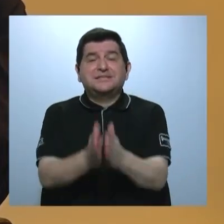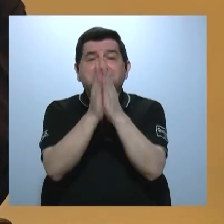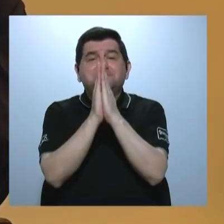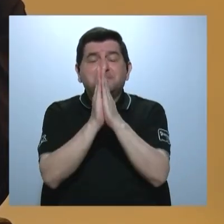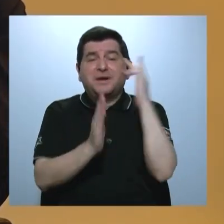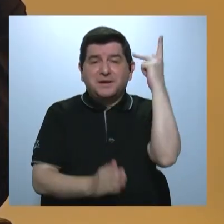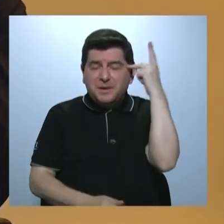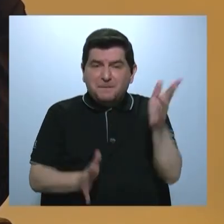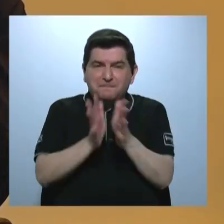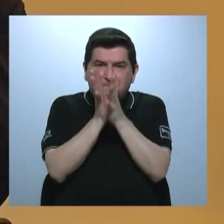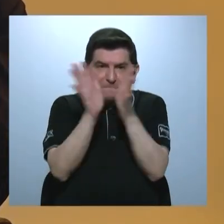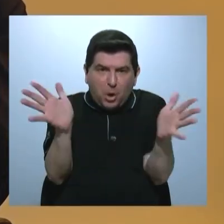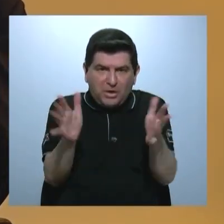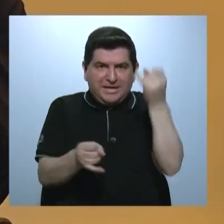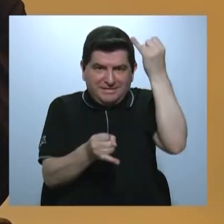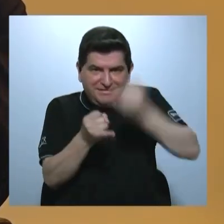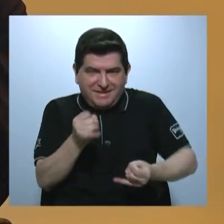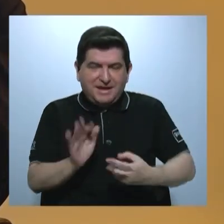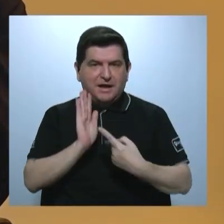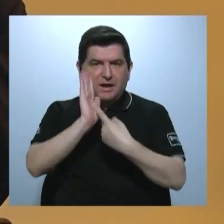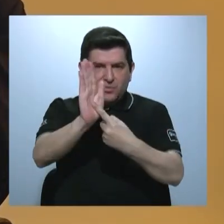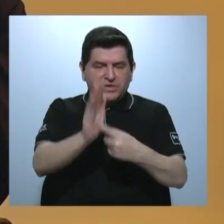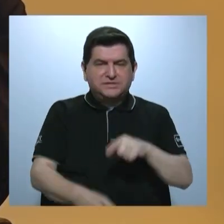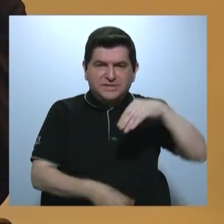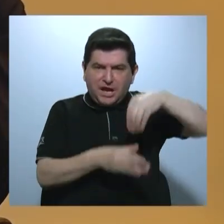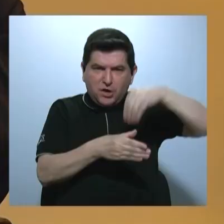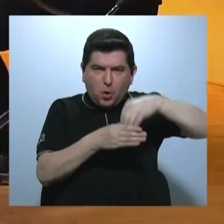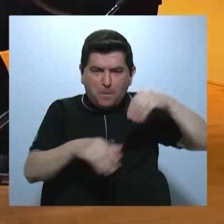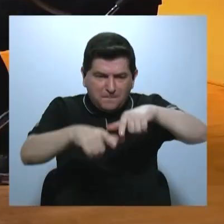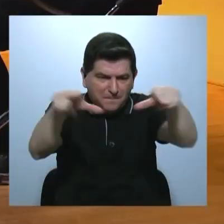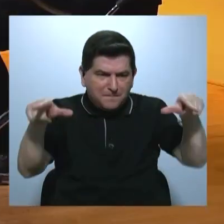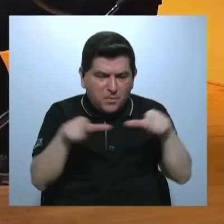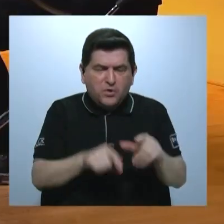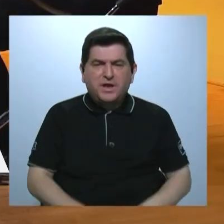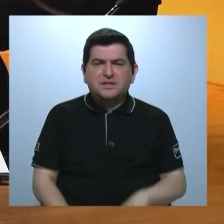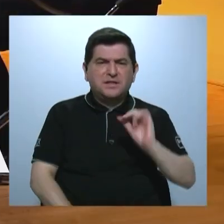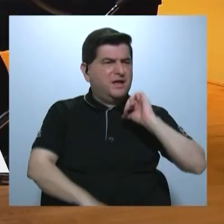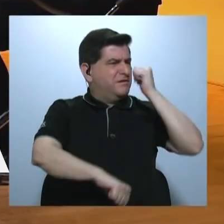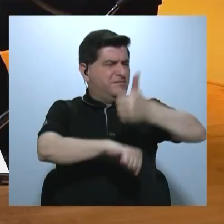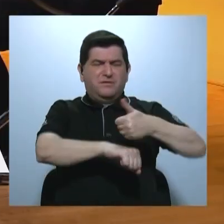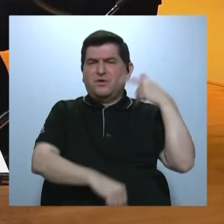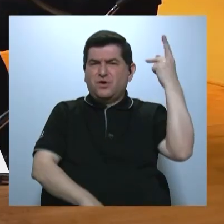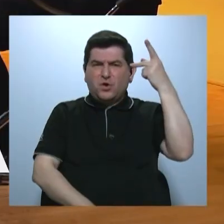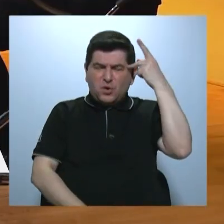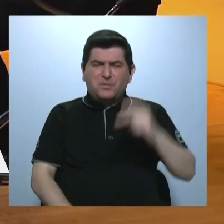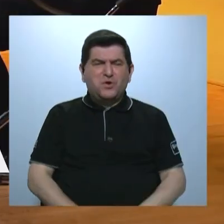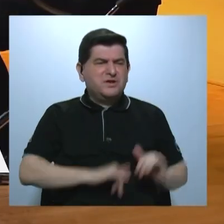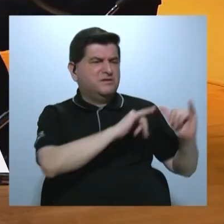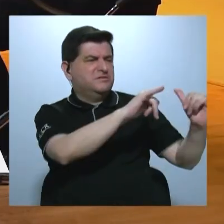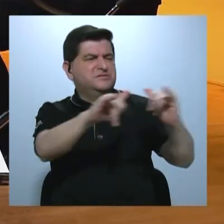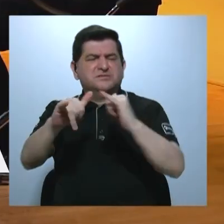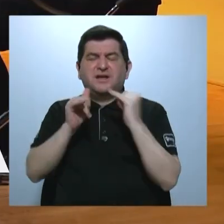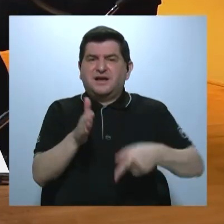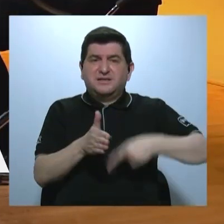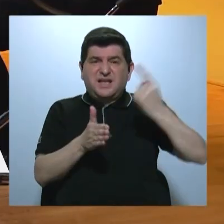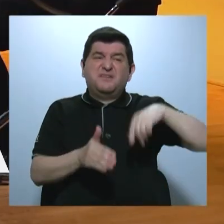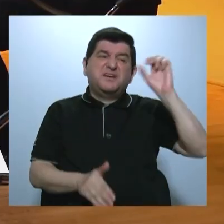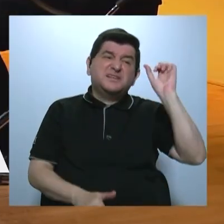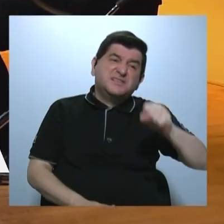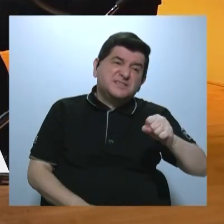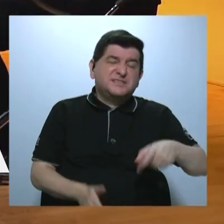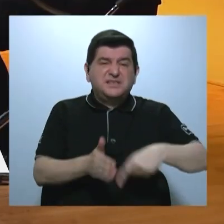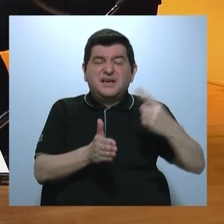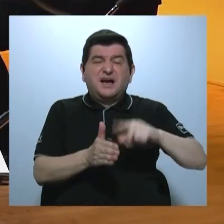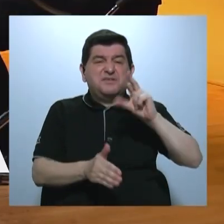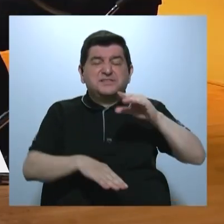las políticas públicas finalmente reflejen ese componente territorial y dejemos de establecer políticas estandarizadas que a veces sí llegan y a veces no